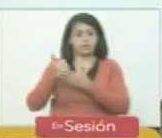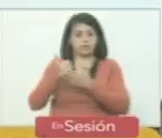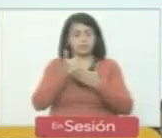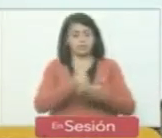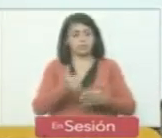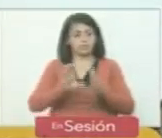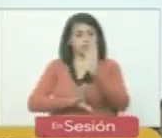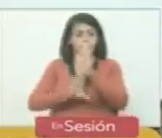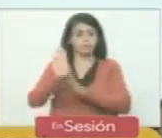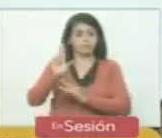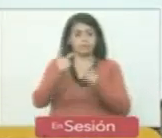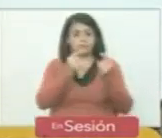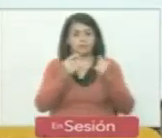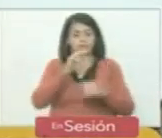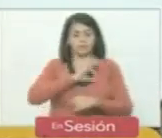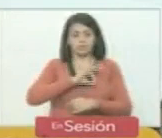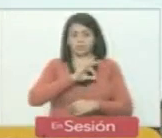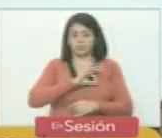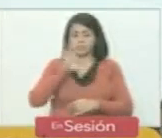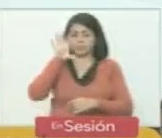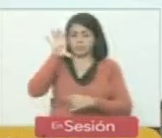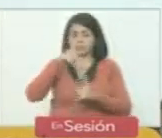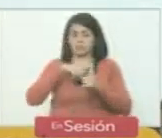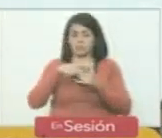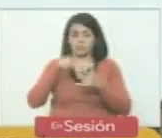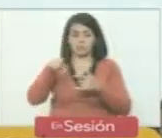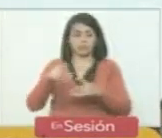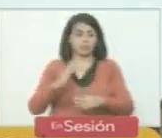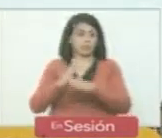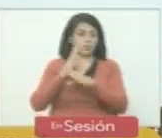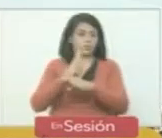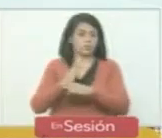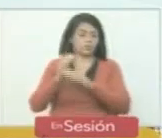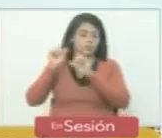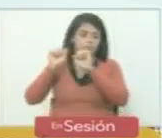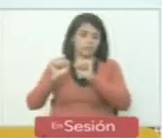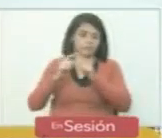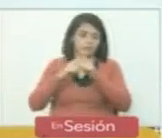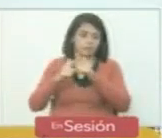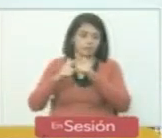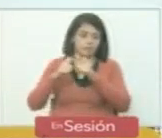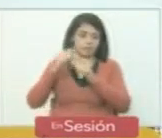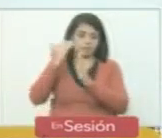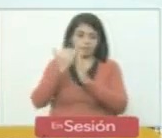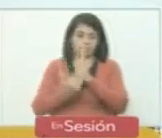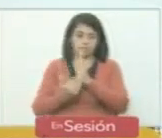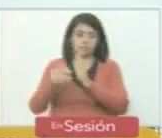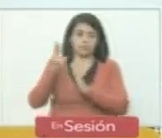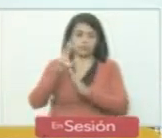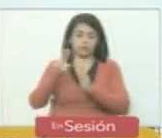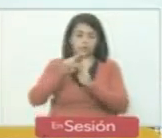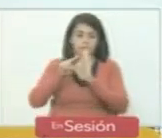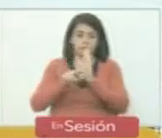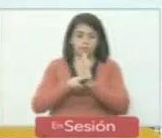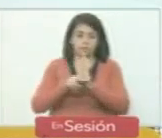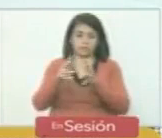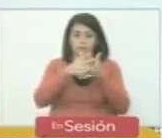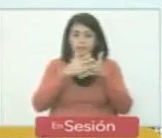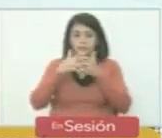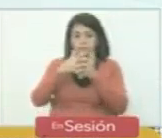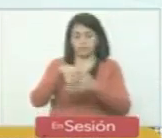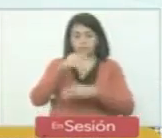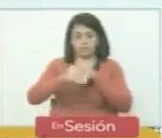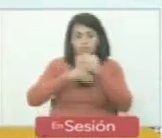al desarrollo económico y social de la nación, contrarrestando las medidas coercitivas unilaterales